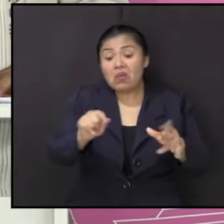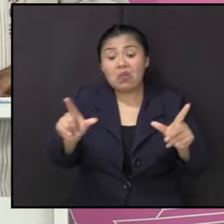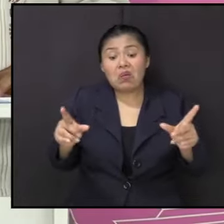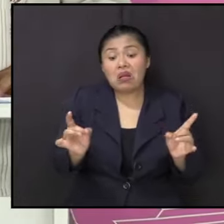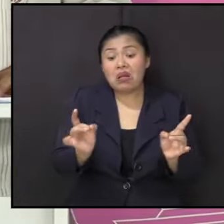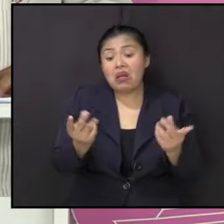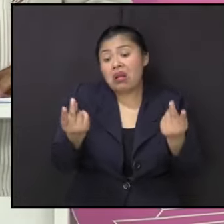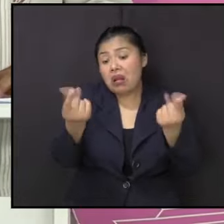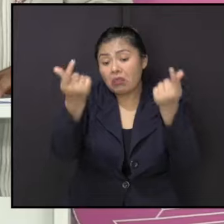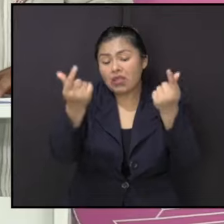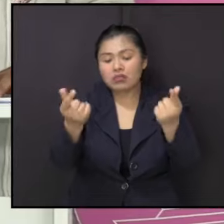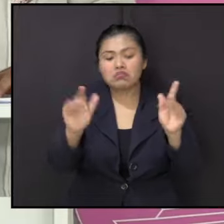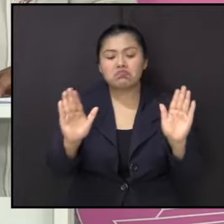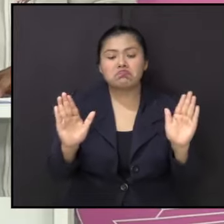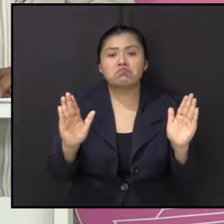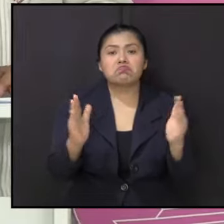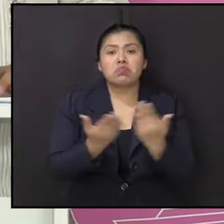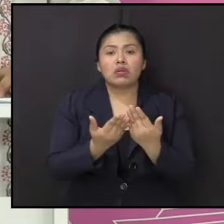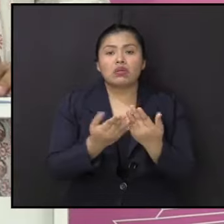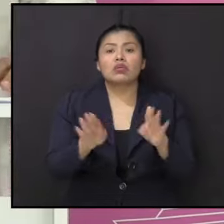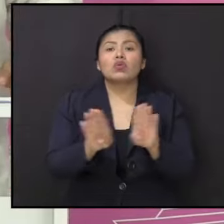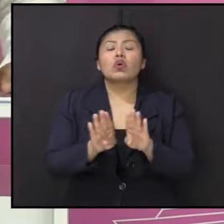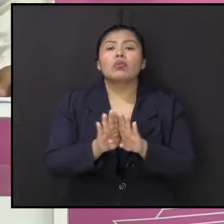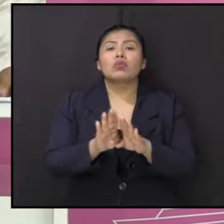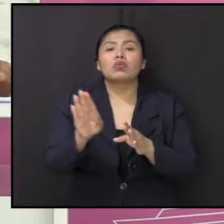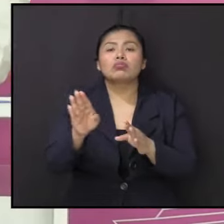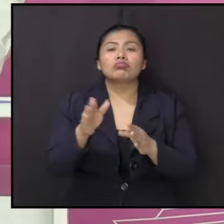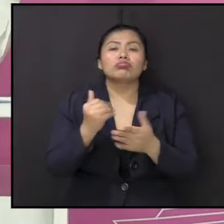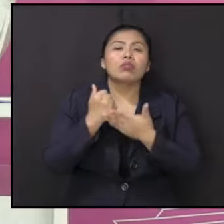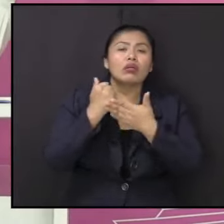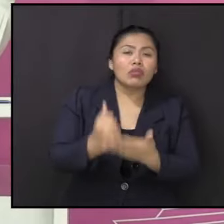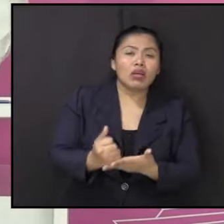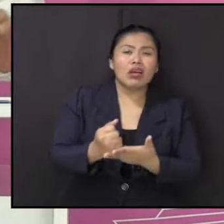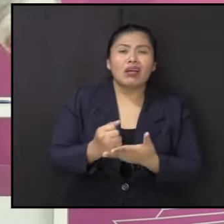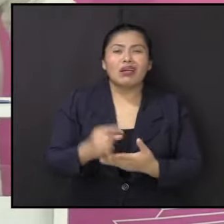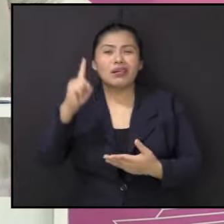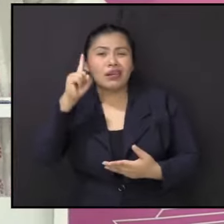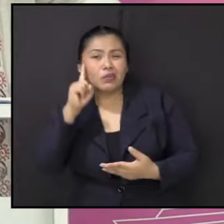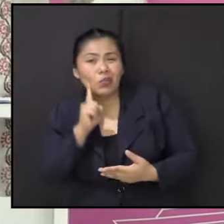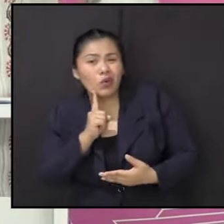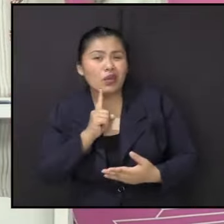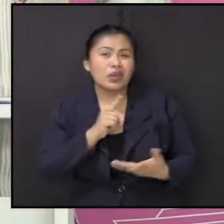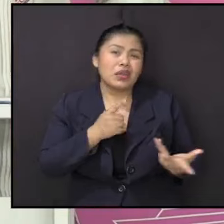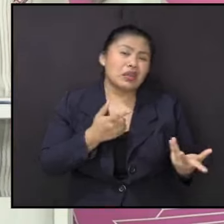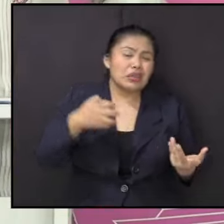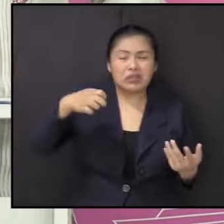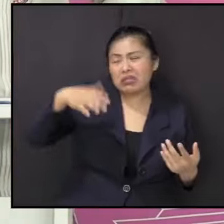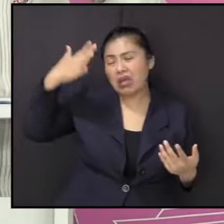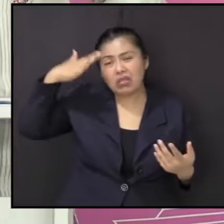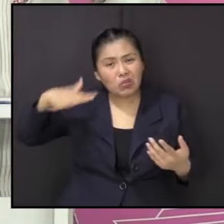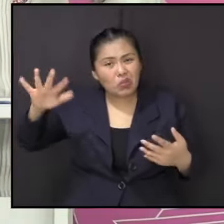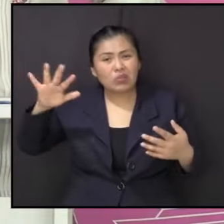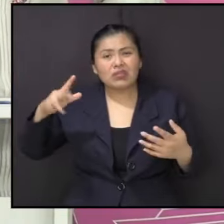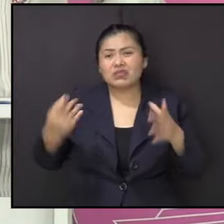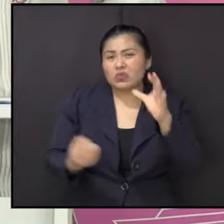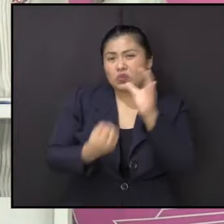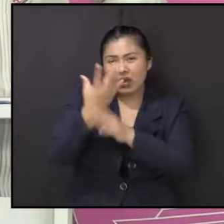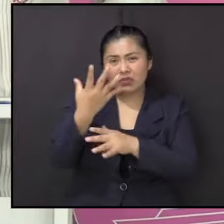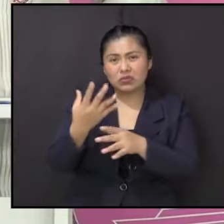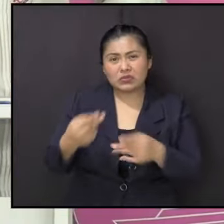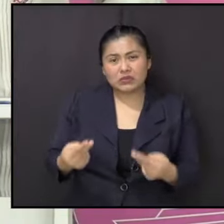blindar desde el Congreso para que los jóvenes, las personas, mujeres, adultos que hayan puesto un